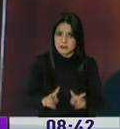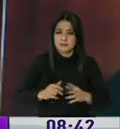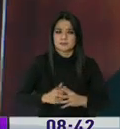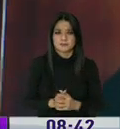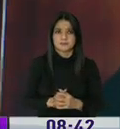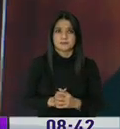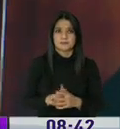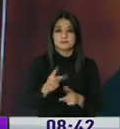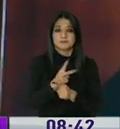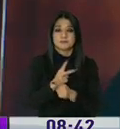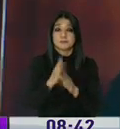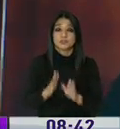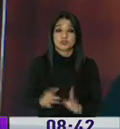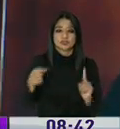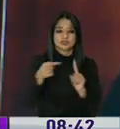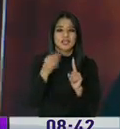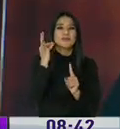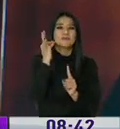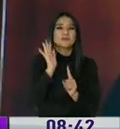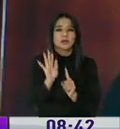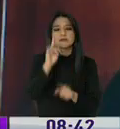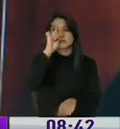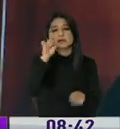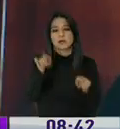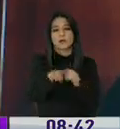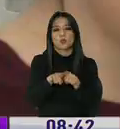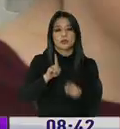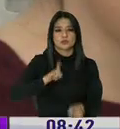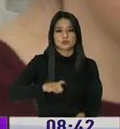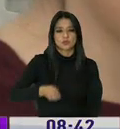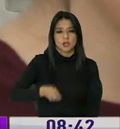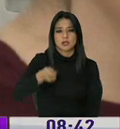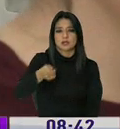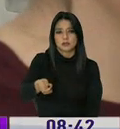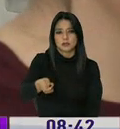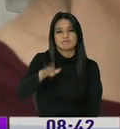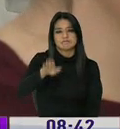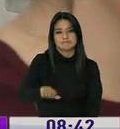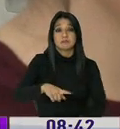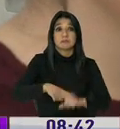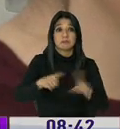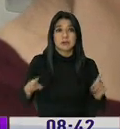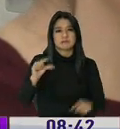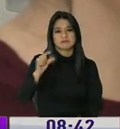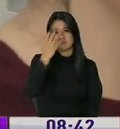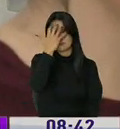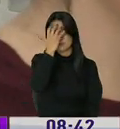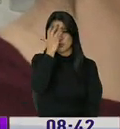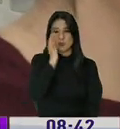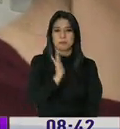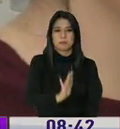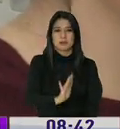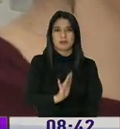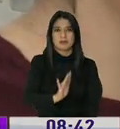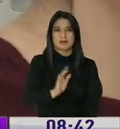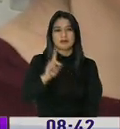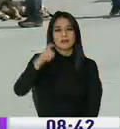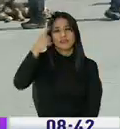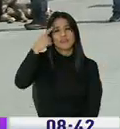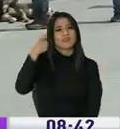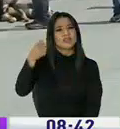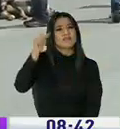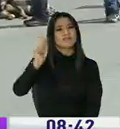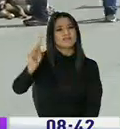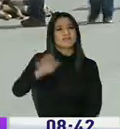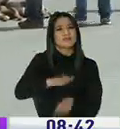de la Izquierda Democrática, Analía Ledesma, está de acuerdo con este aporte. Sin embargo, manifiesta su preocupación por las acciones que está tomando el Ejecutivo